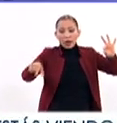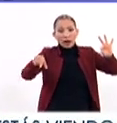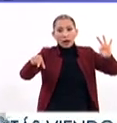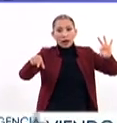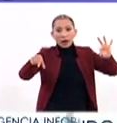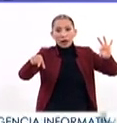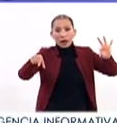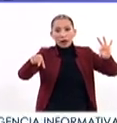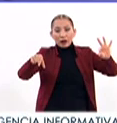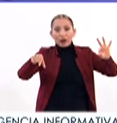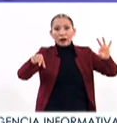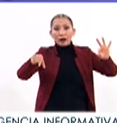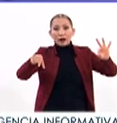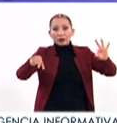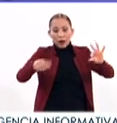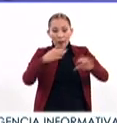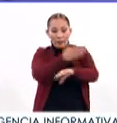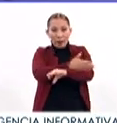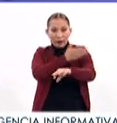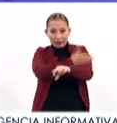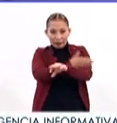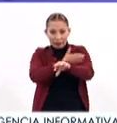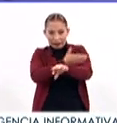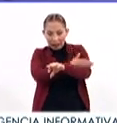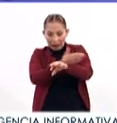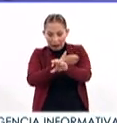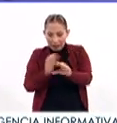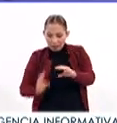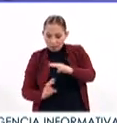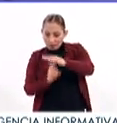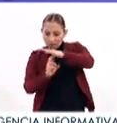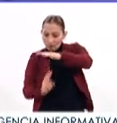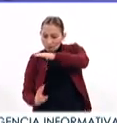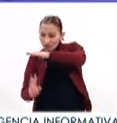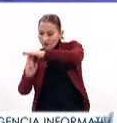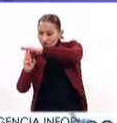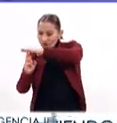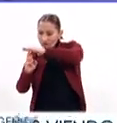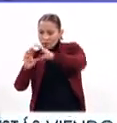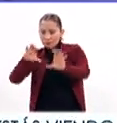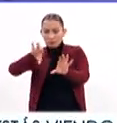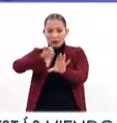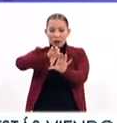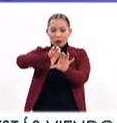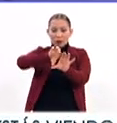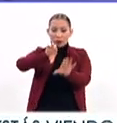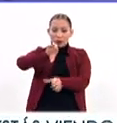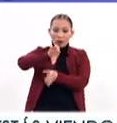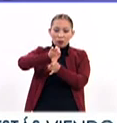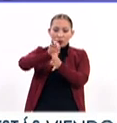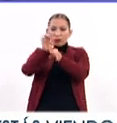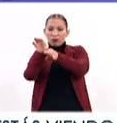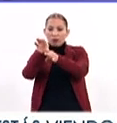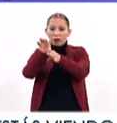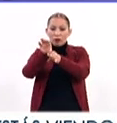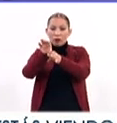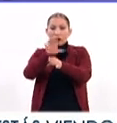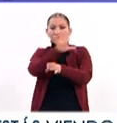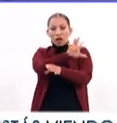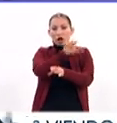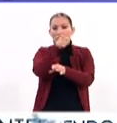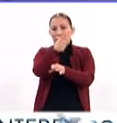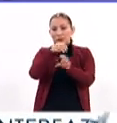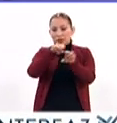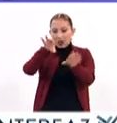inclinada. Con madera, con polines de madera, hacemos bases cada 5 o 6 metros